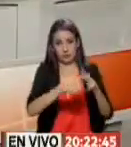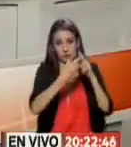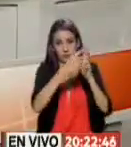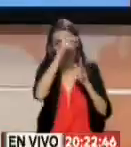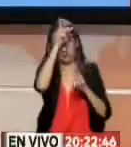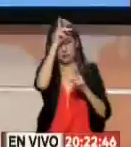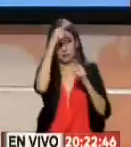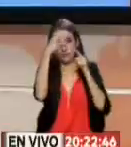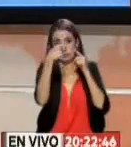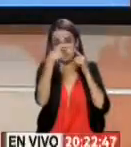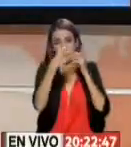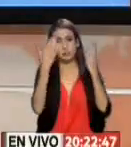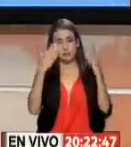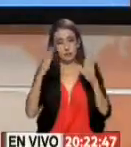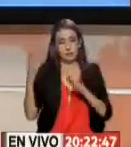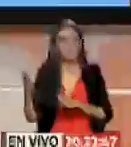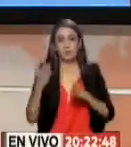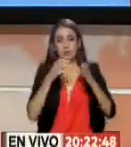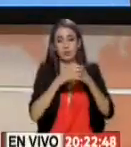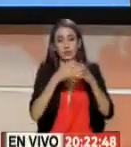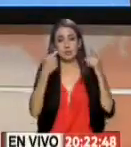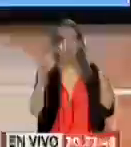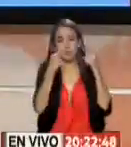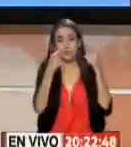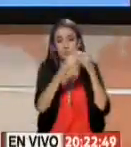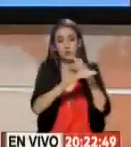Perú. Precisamente un conflicto que